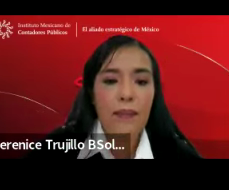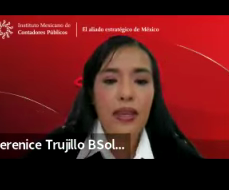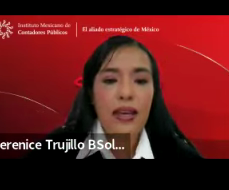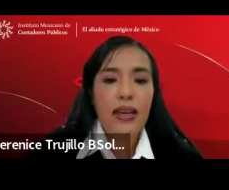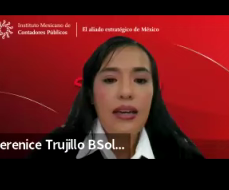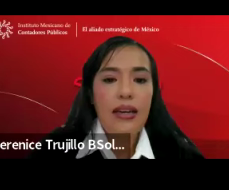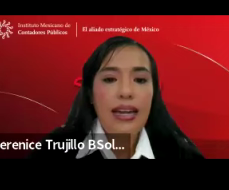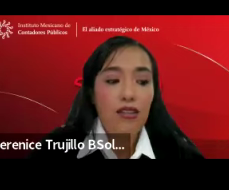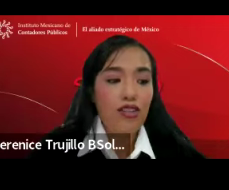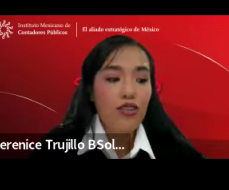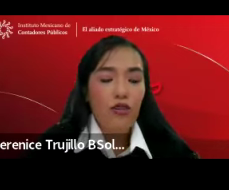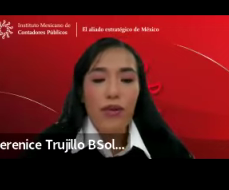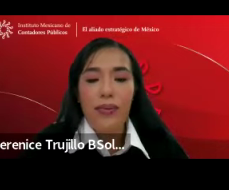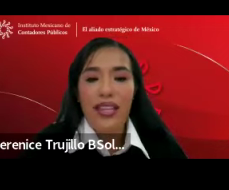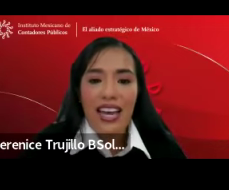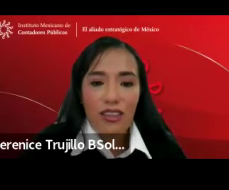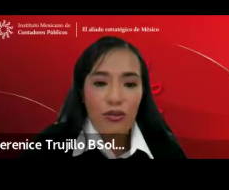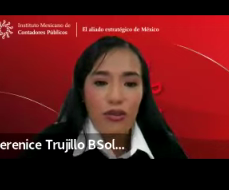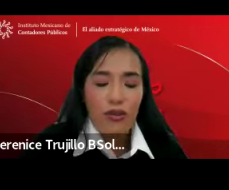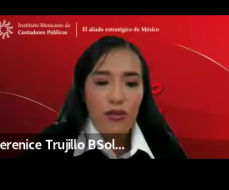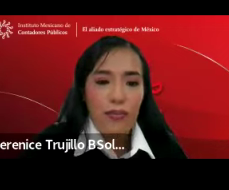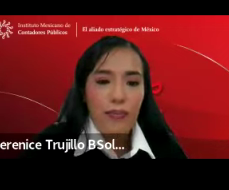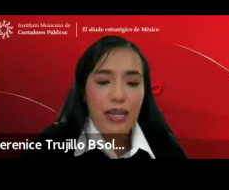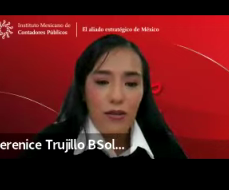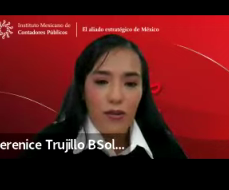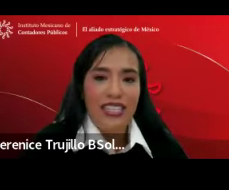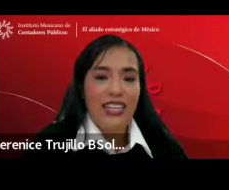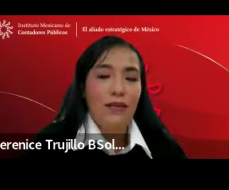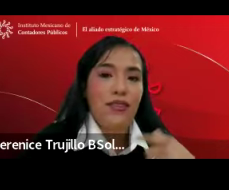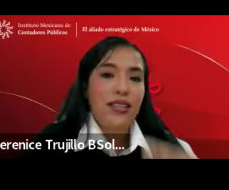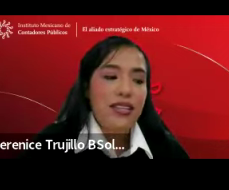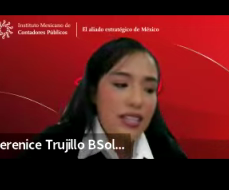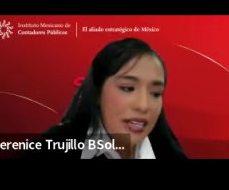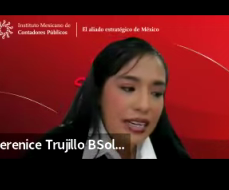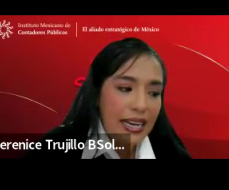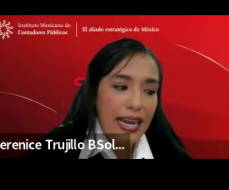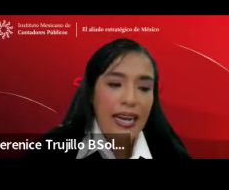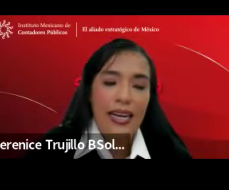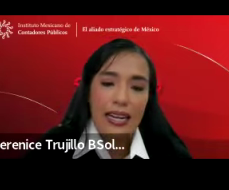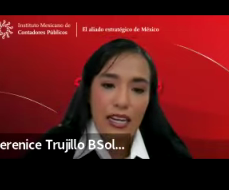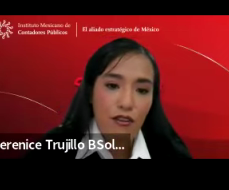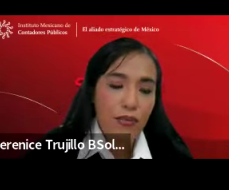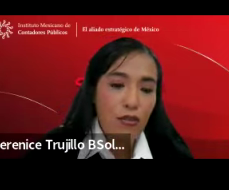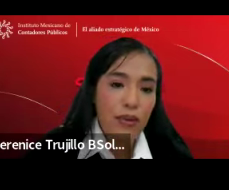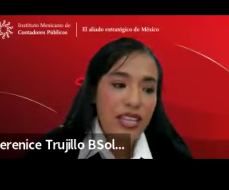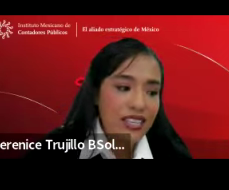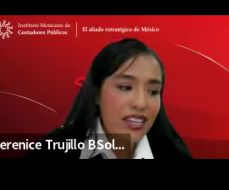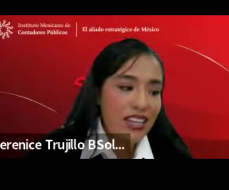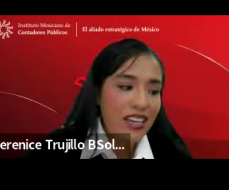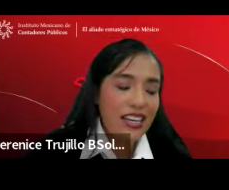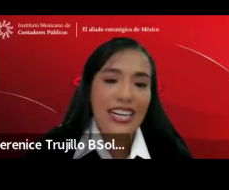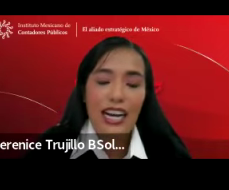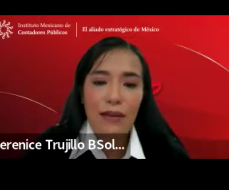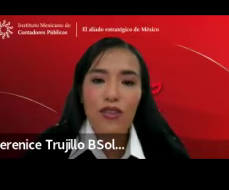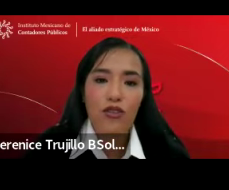fideicomiso. Entonces solo me pide datos, pero les acabo de decir que el FPORPI